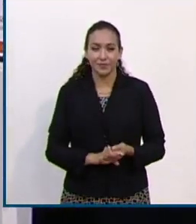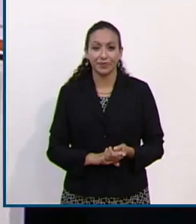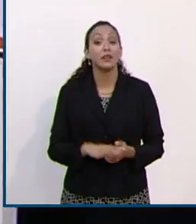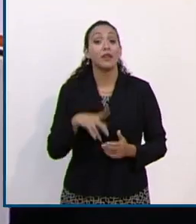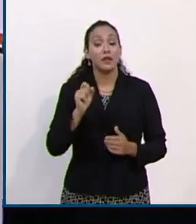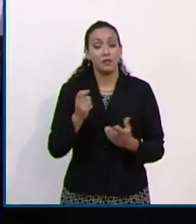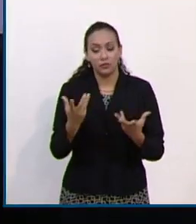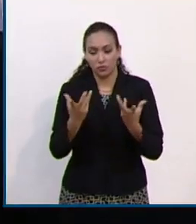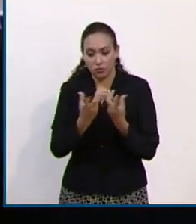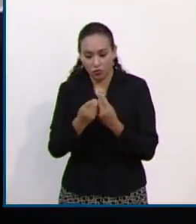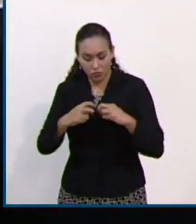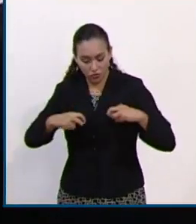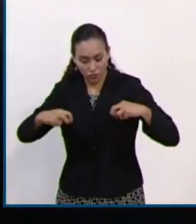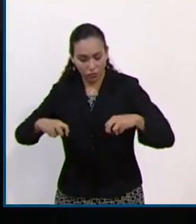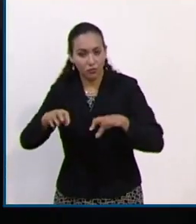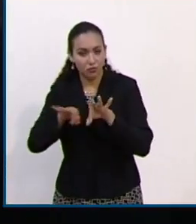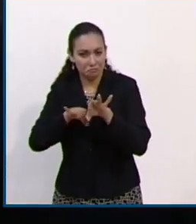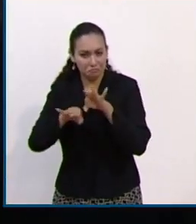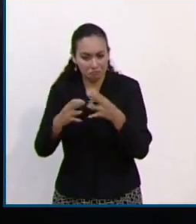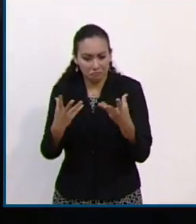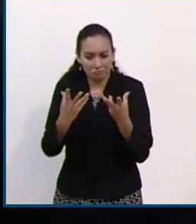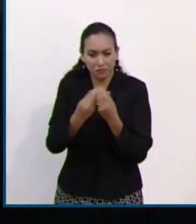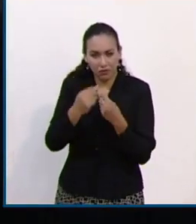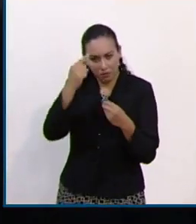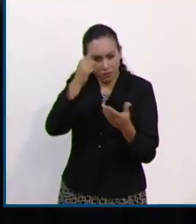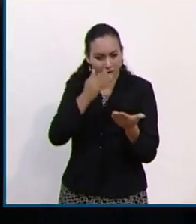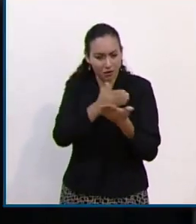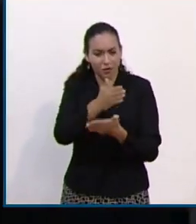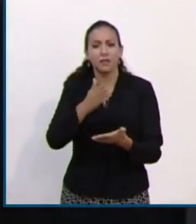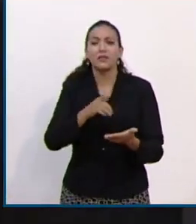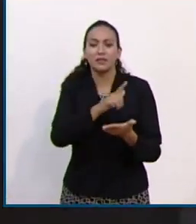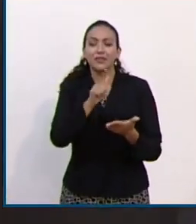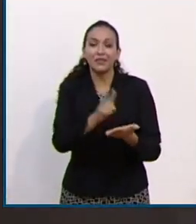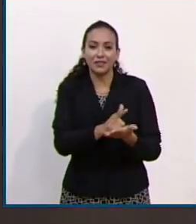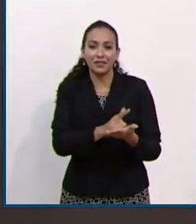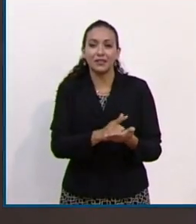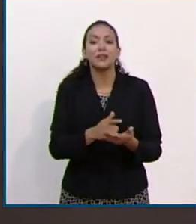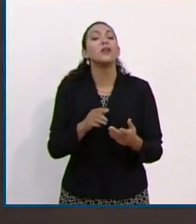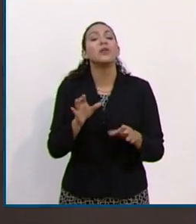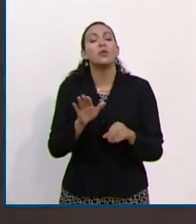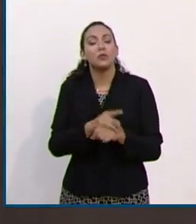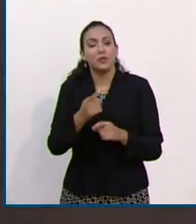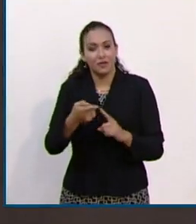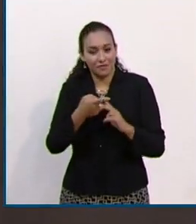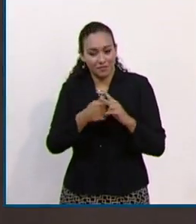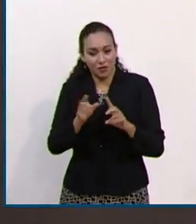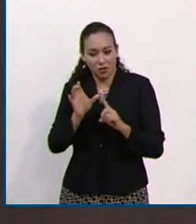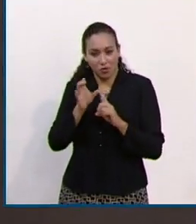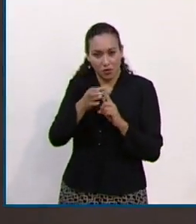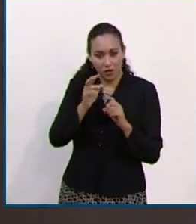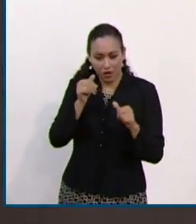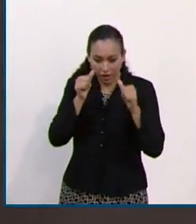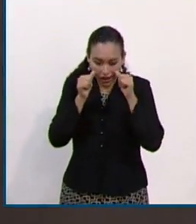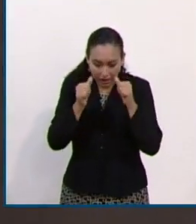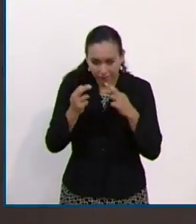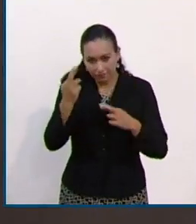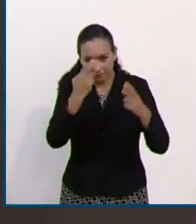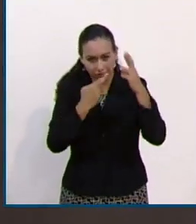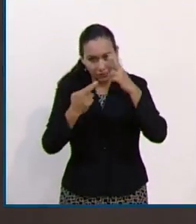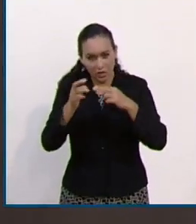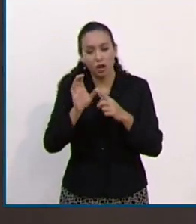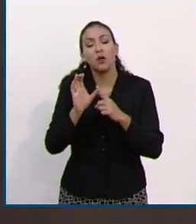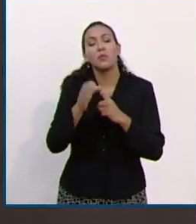los trabajos de la Mesa de Acceso y Procuración de Justicia, derivada de la Comisión de Seguimiento de las Observaciones a México del Comité para